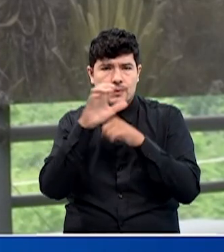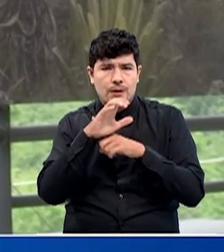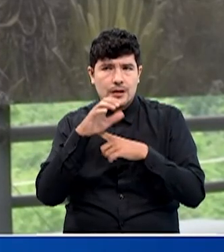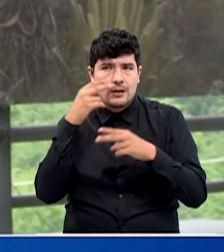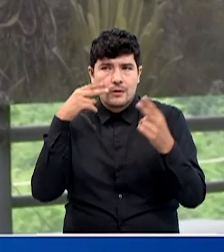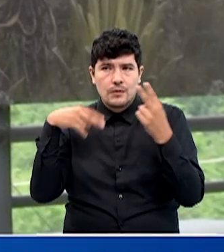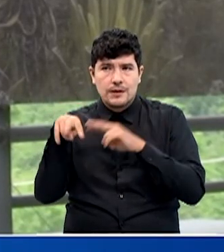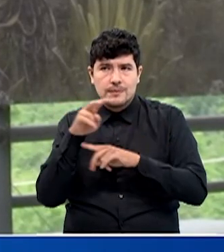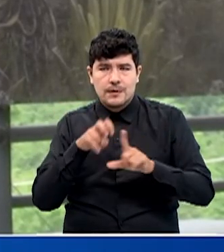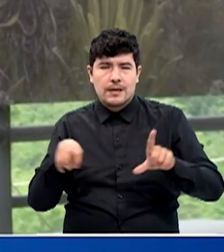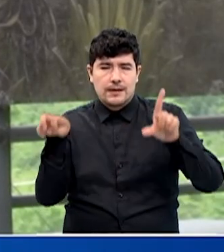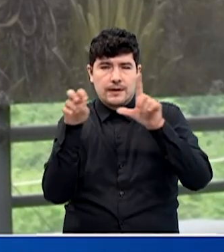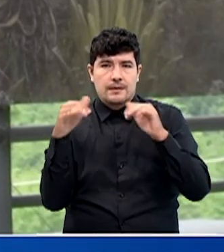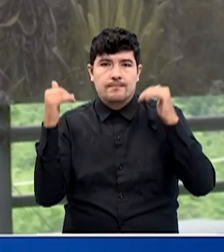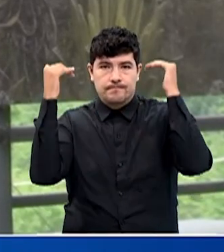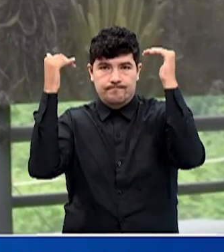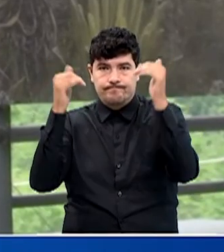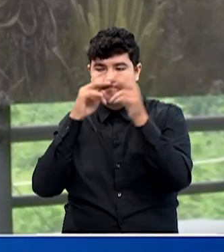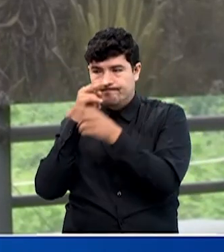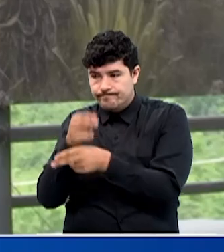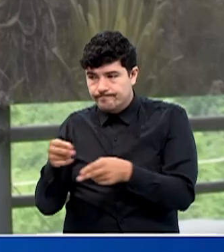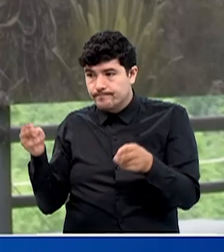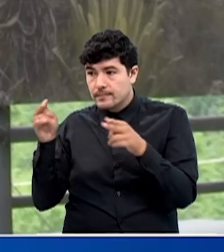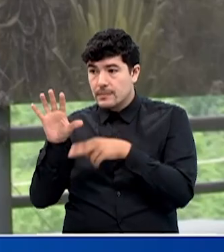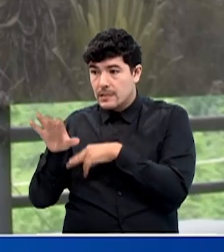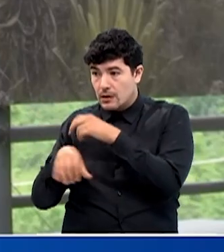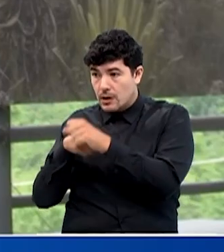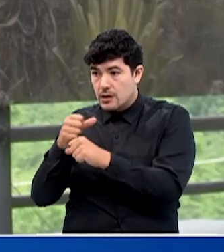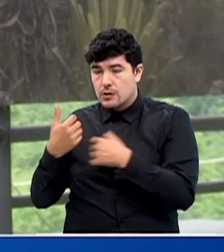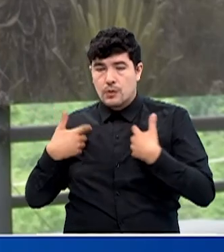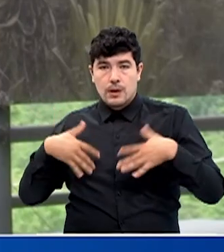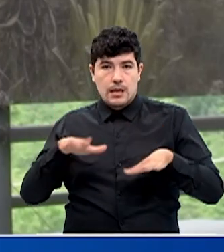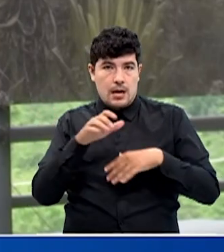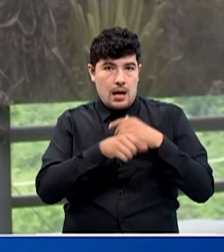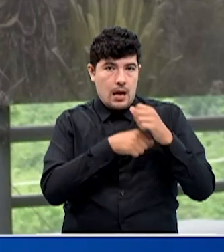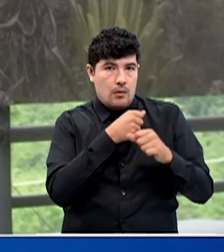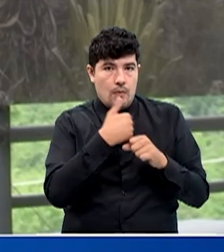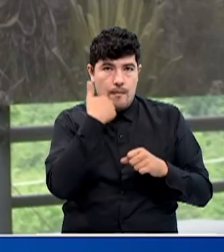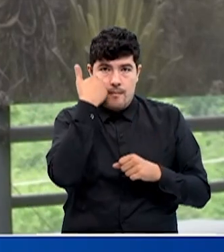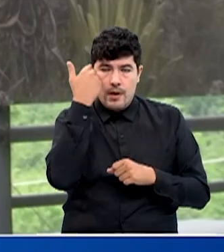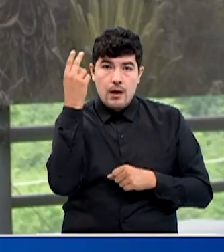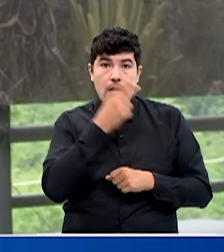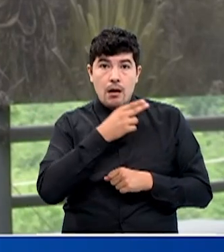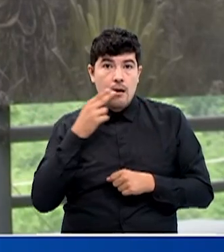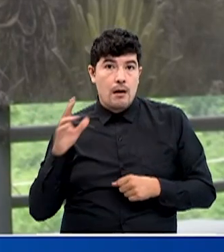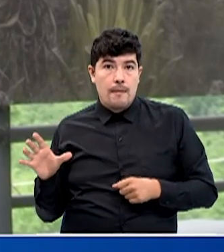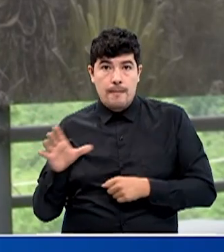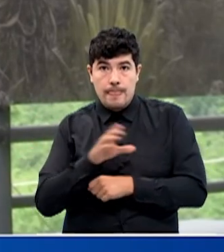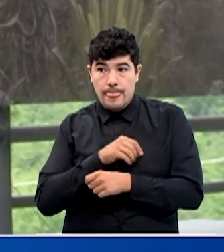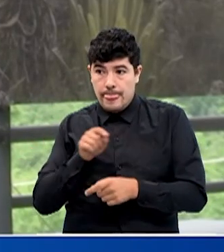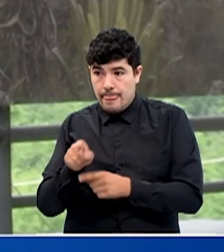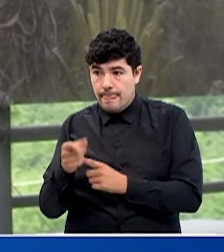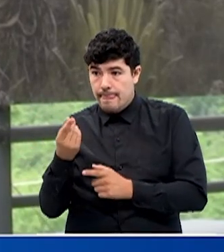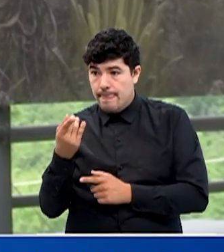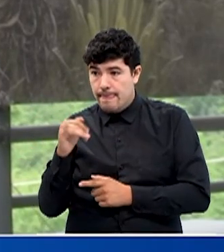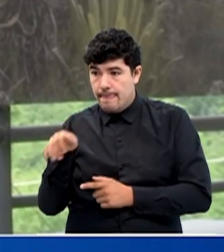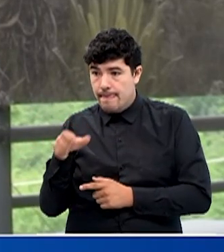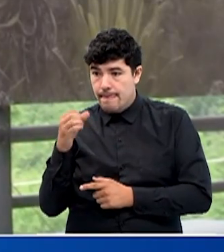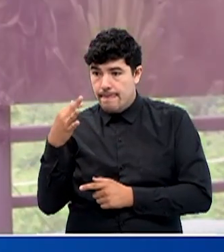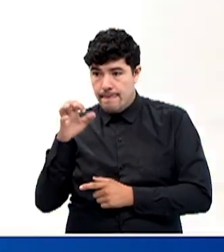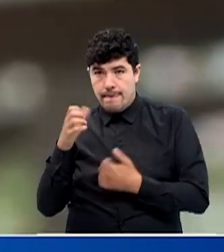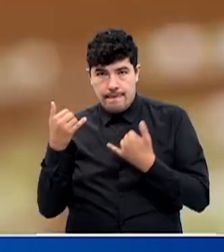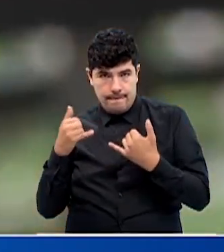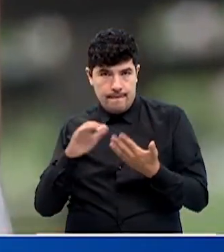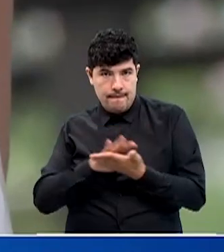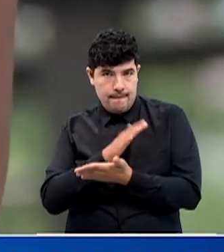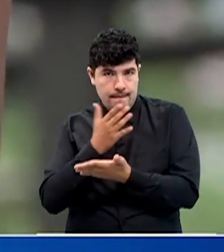proyecto que involucra niños desde los 5 años hasta cualquier edad. Nos compromete a todos porque es el Quijote reinterpretado a la realidad